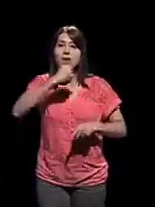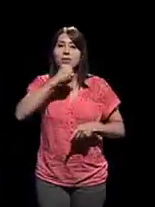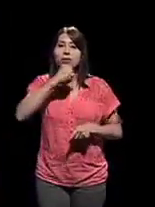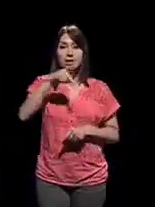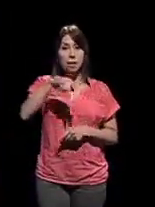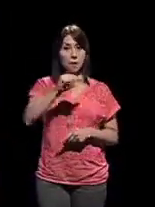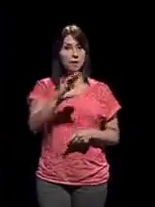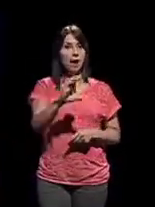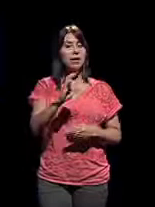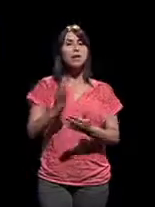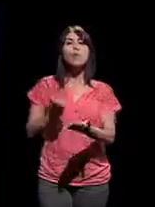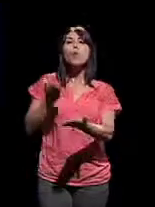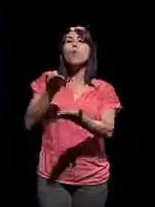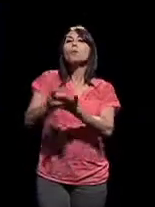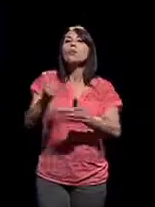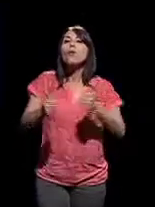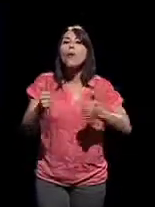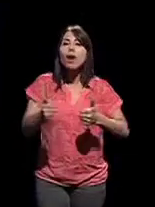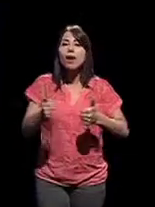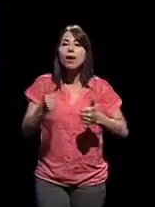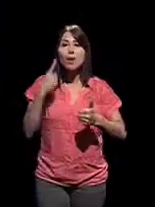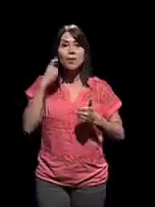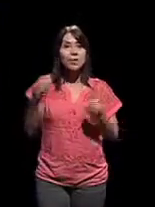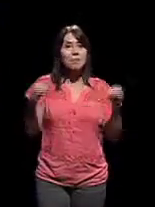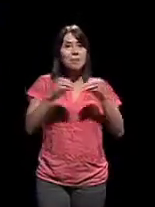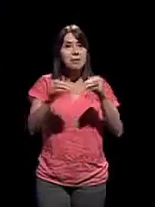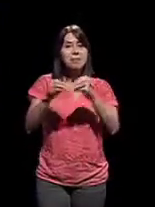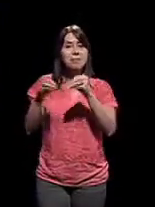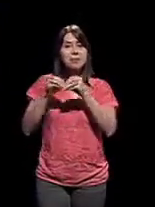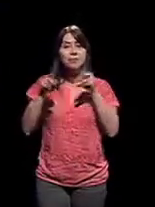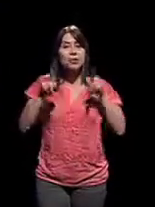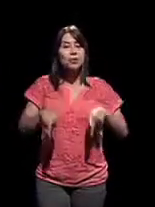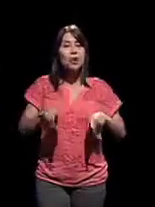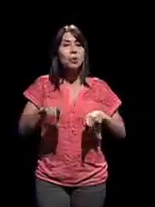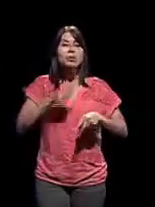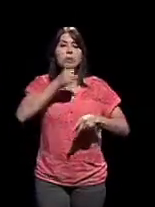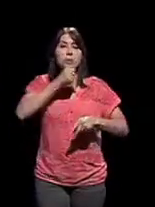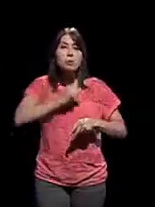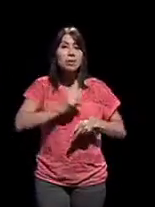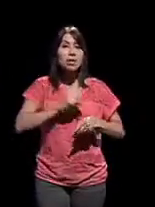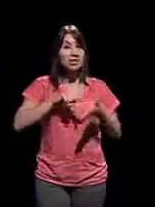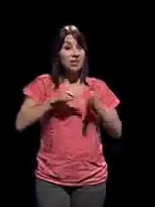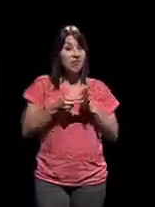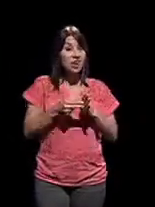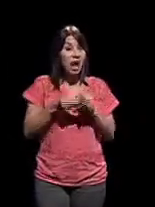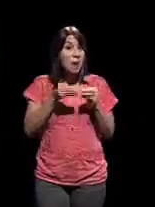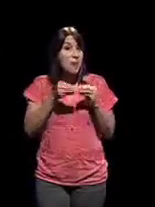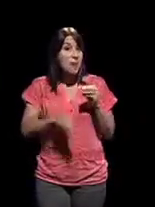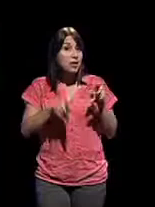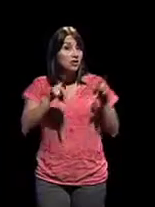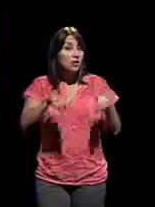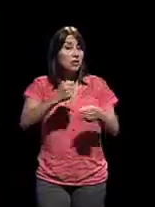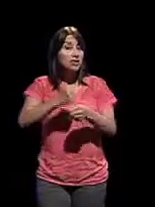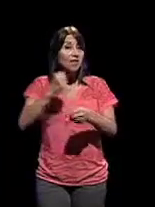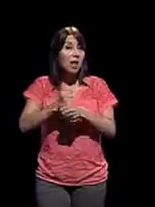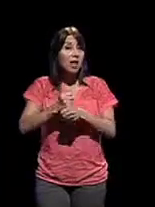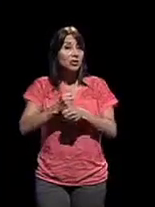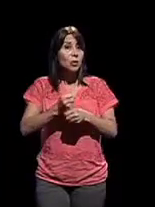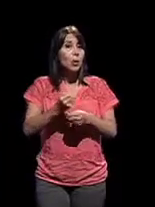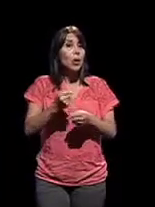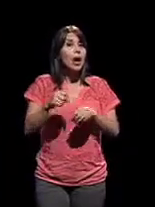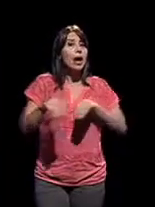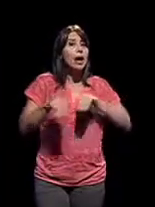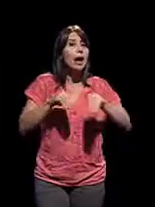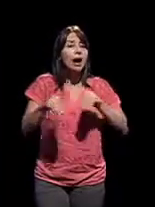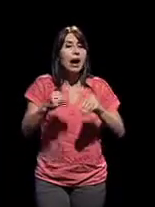que ese envejecimiento poblacional no nos cobre la factura, ¿verdad?, pensando en que habrá menos personas que estén trabajando, que estén económicamente activas, ¿verdad? ¿Cómo el